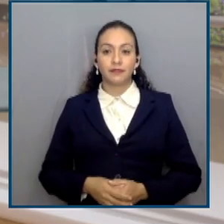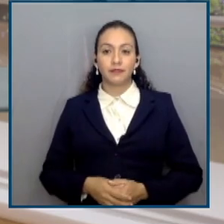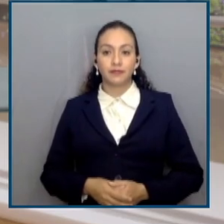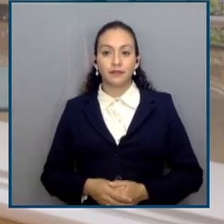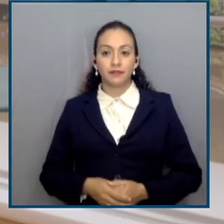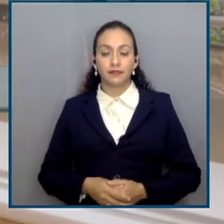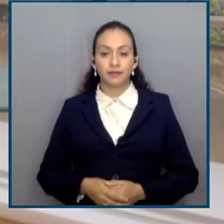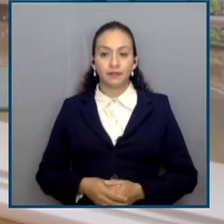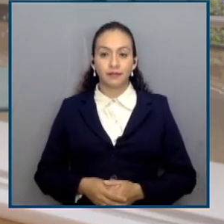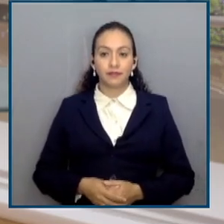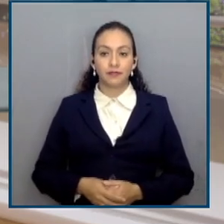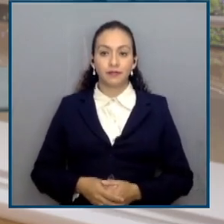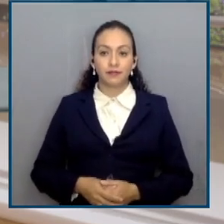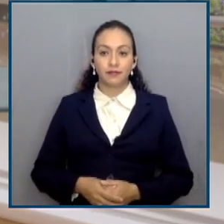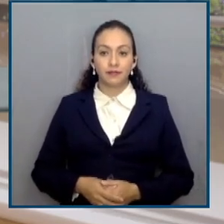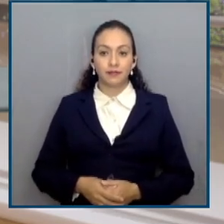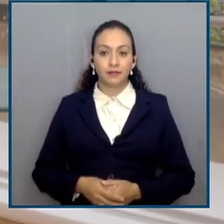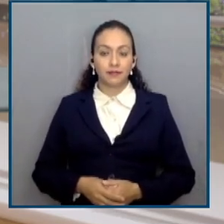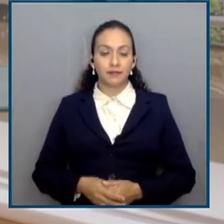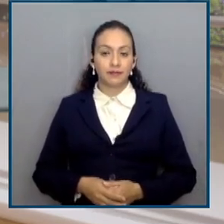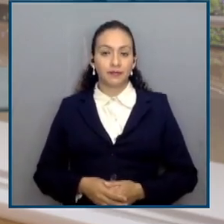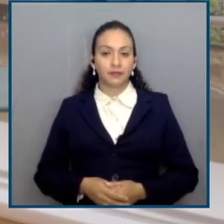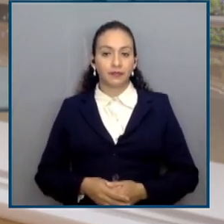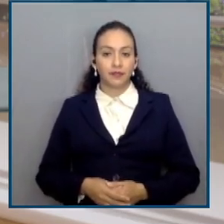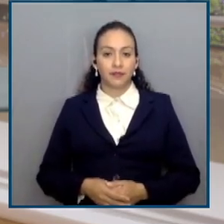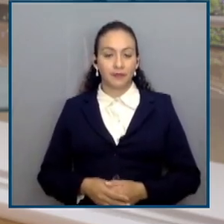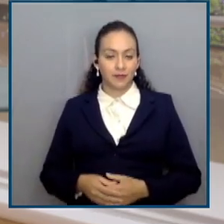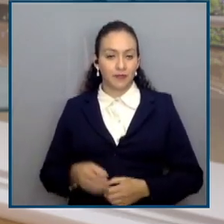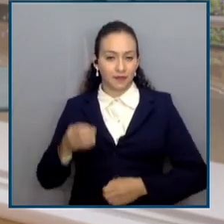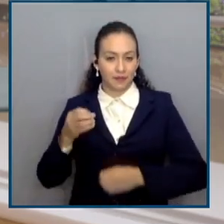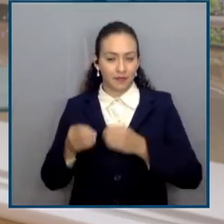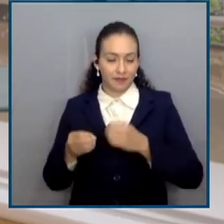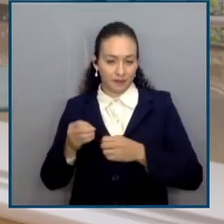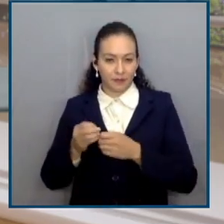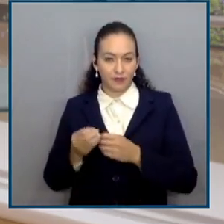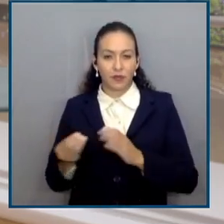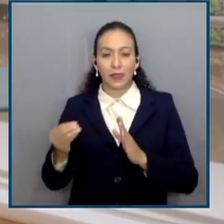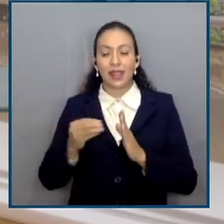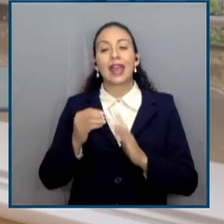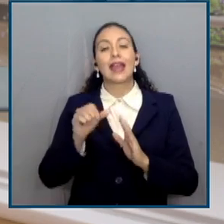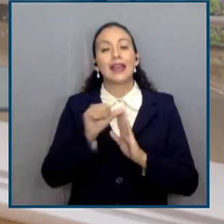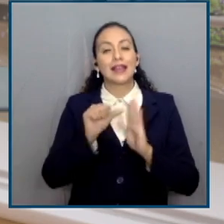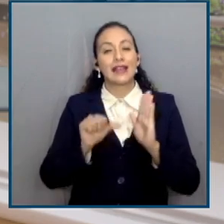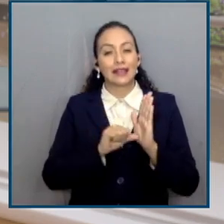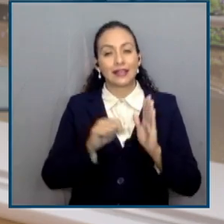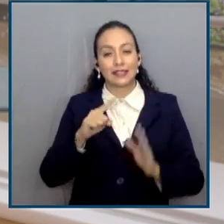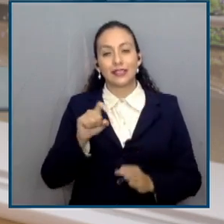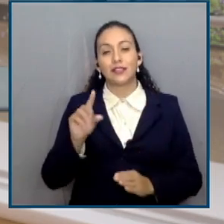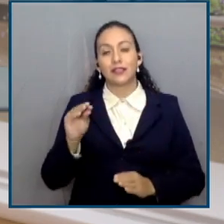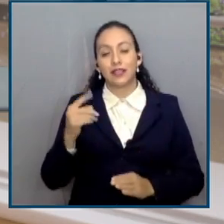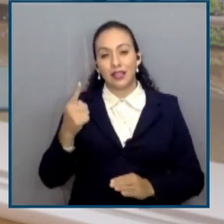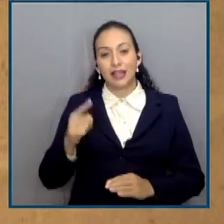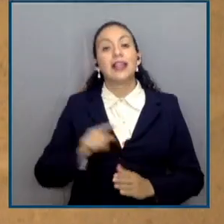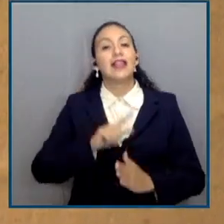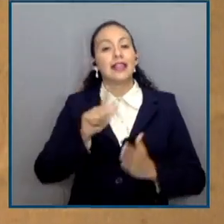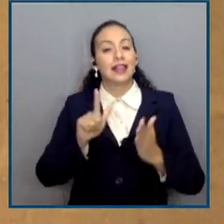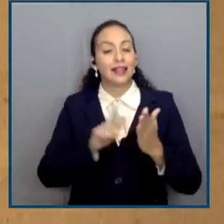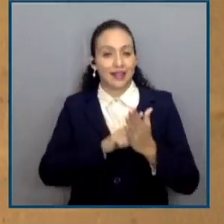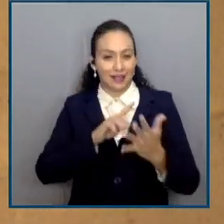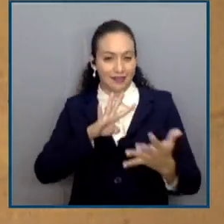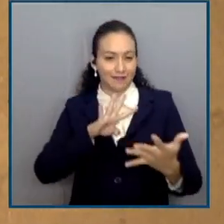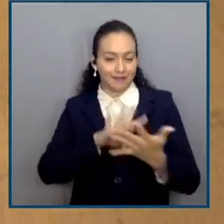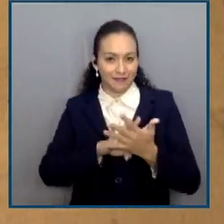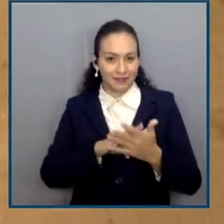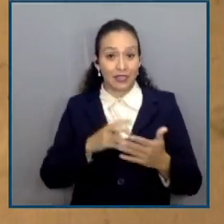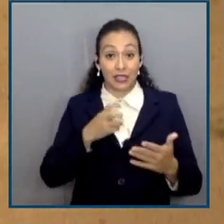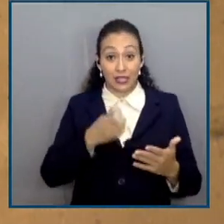La primera sala de la Corte estableció que el artículo 141 de la Ley Nacional de Ejecución Penal no viola los derechos a la reinserción